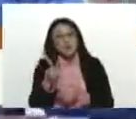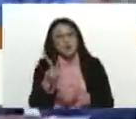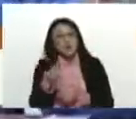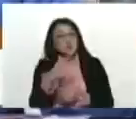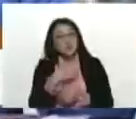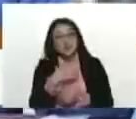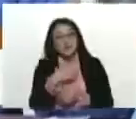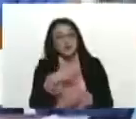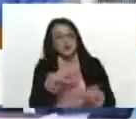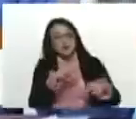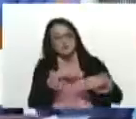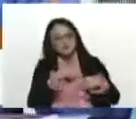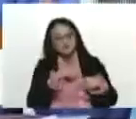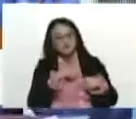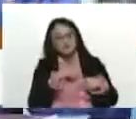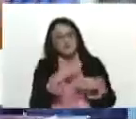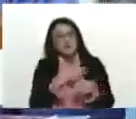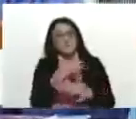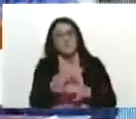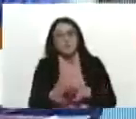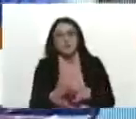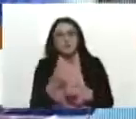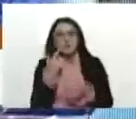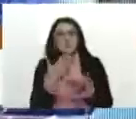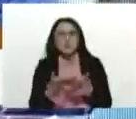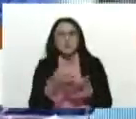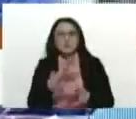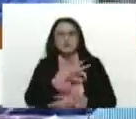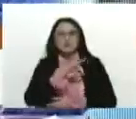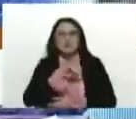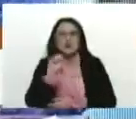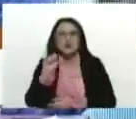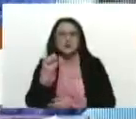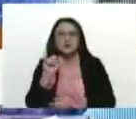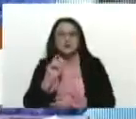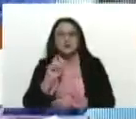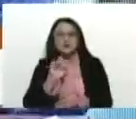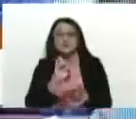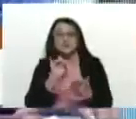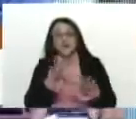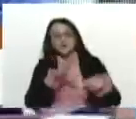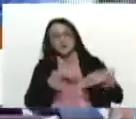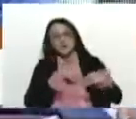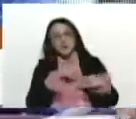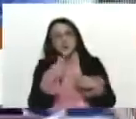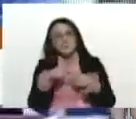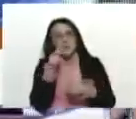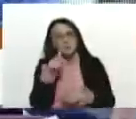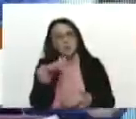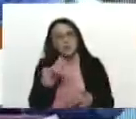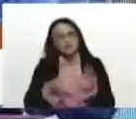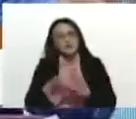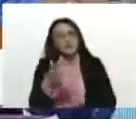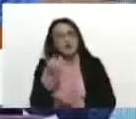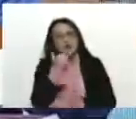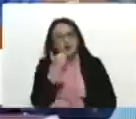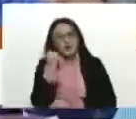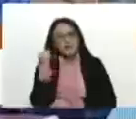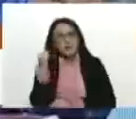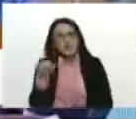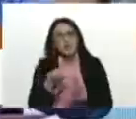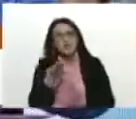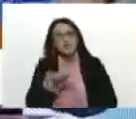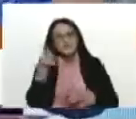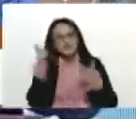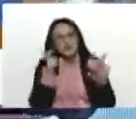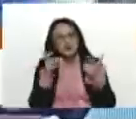asumido el rumbo como proyecto propuesta socialista que luego asumió pero el pueblo salió a reclamar Dónde está